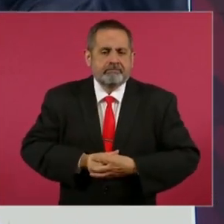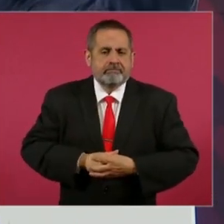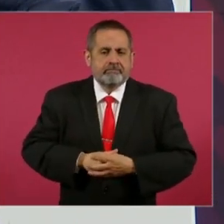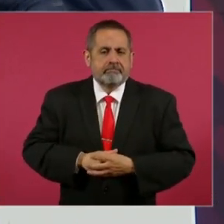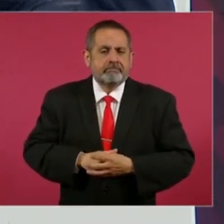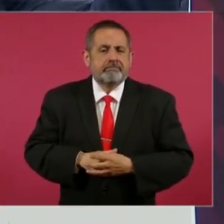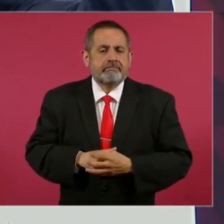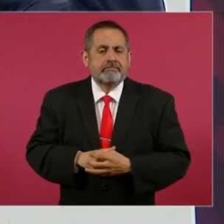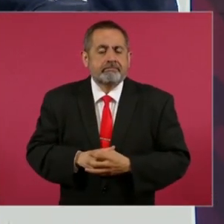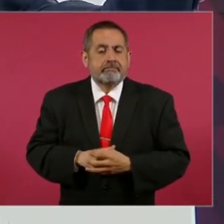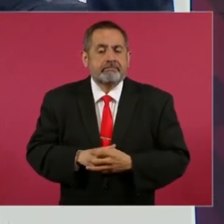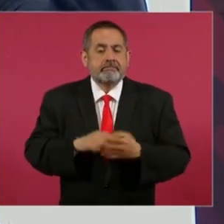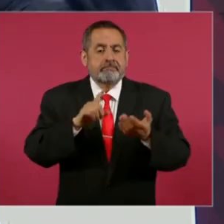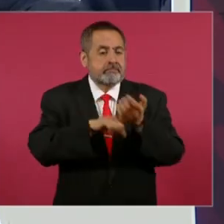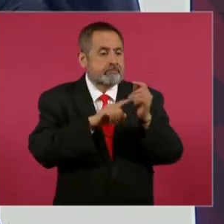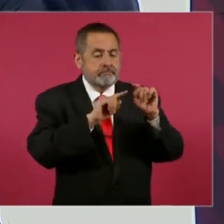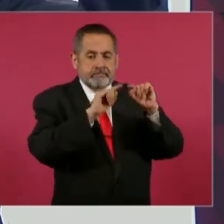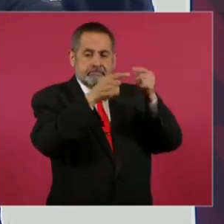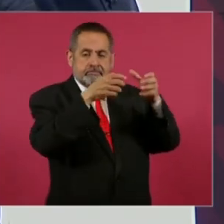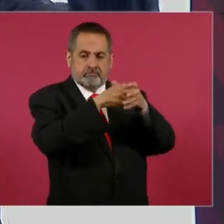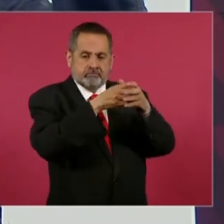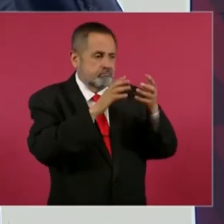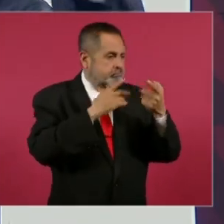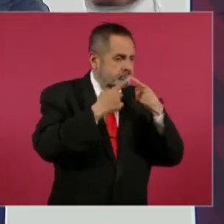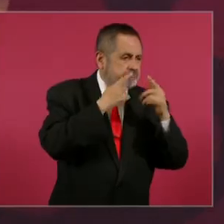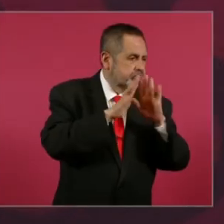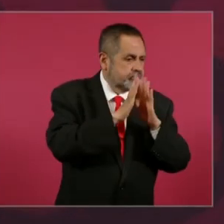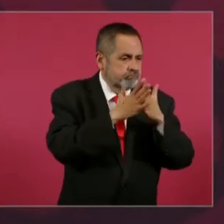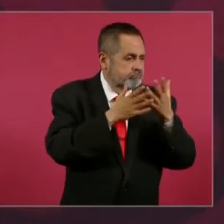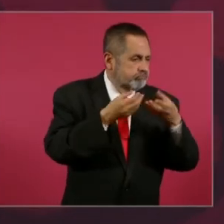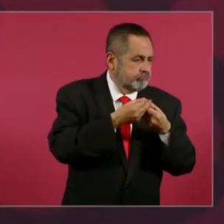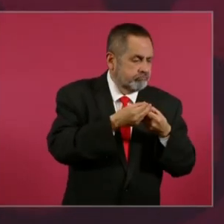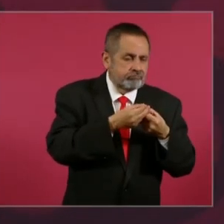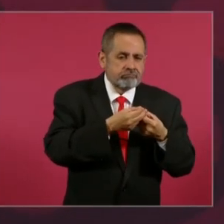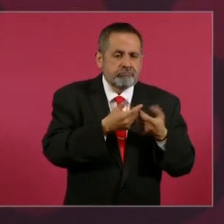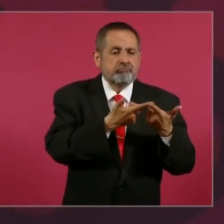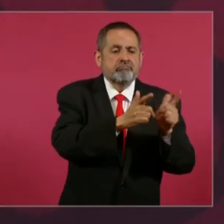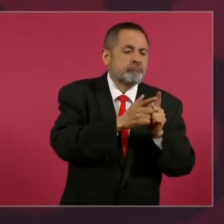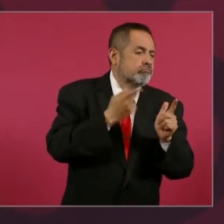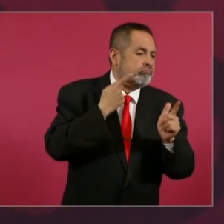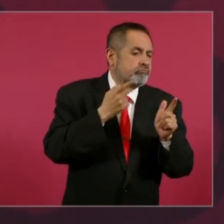arriba hay estos enjuagues entre partidos,